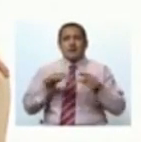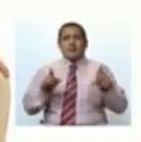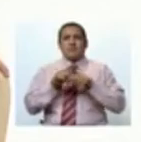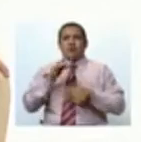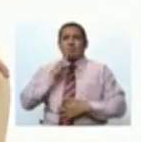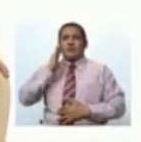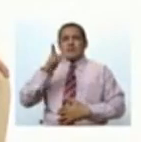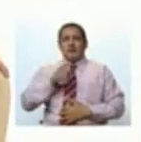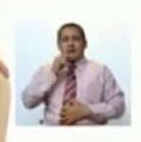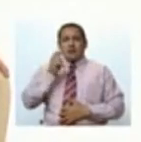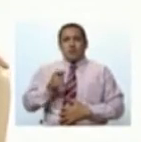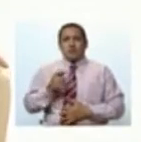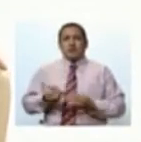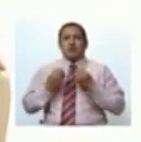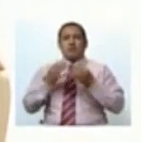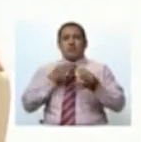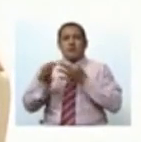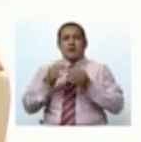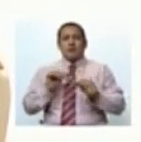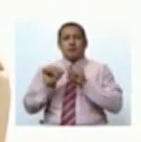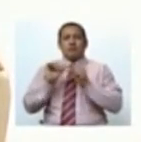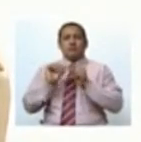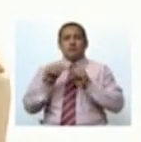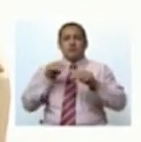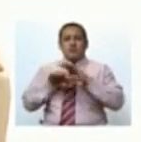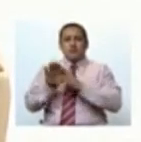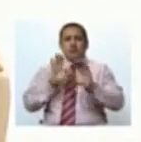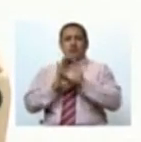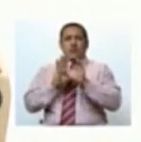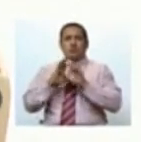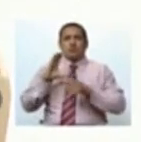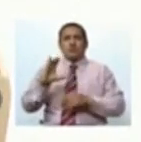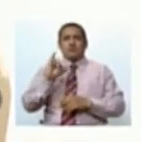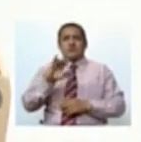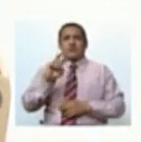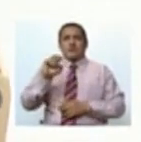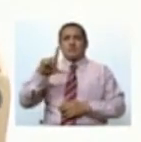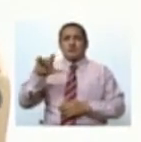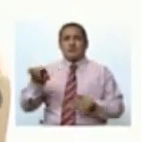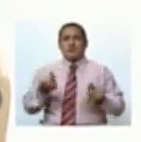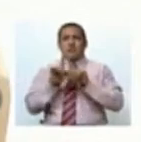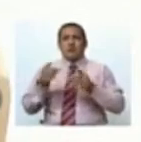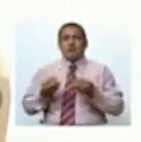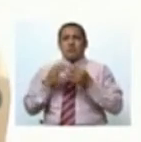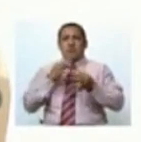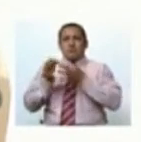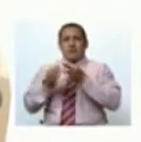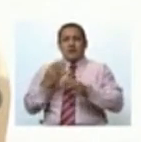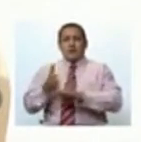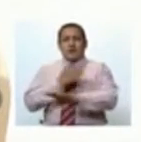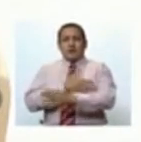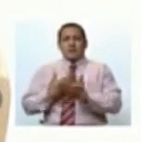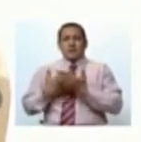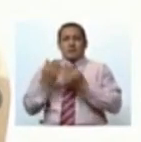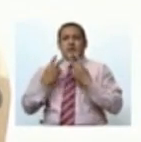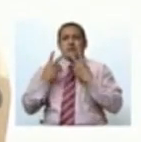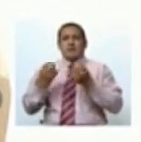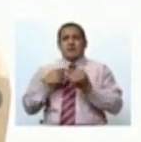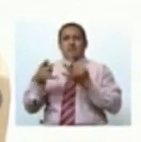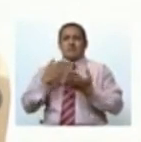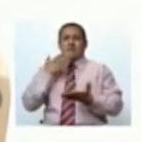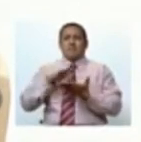interpretar o mandar a los jueces ordinarios cómo interpretar un artículo del Código Civil, ni indicarle cómo eventualmente probar un